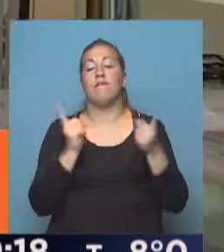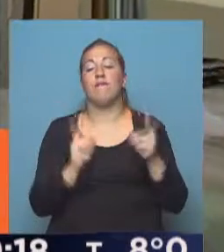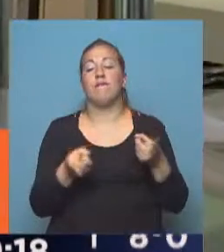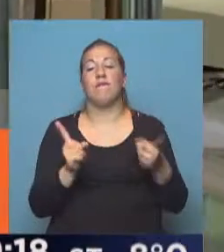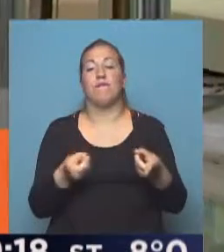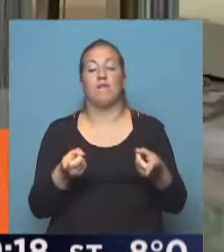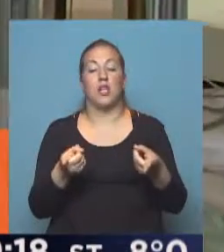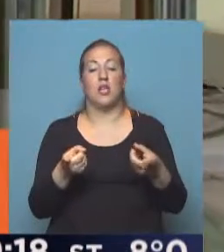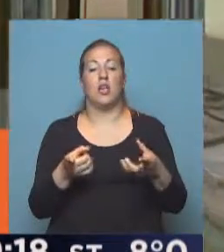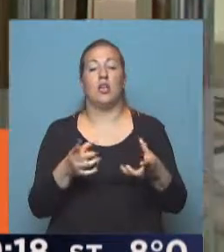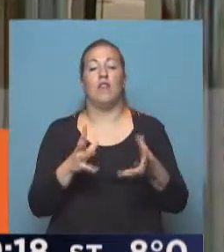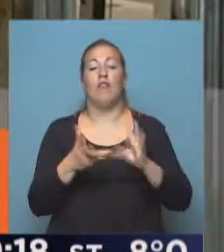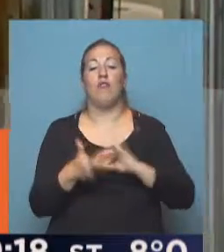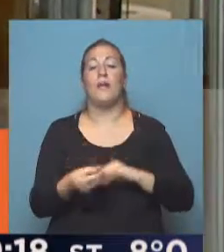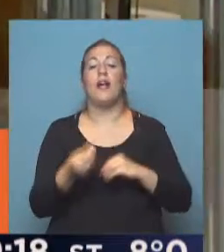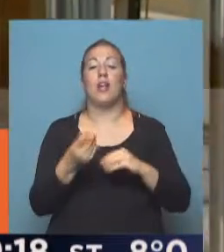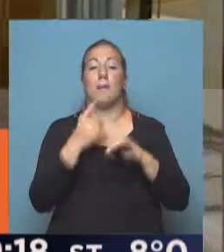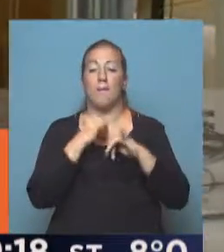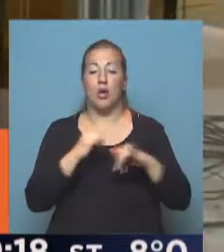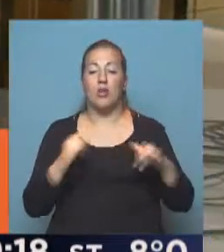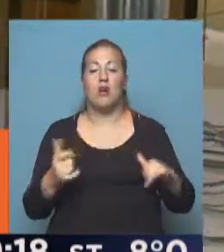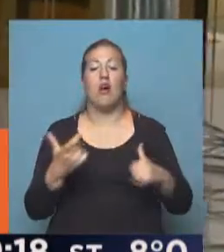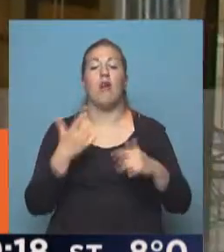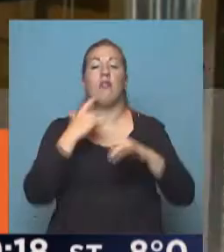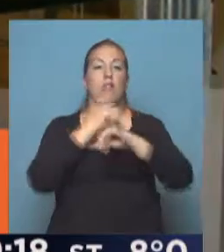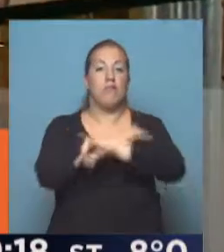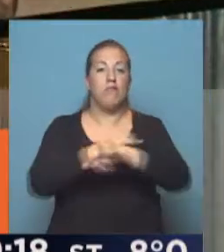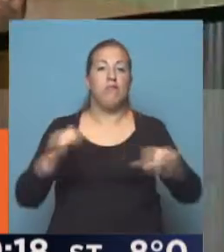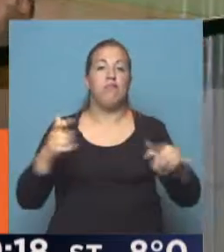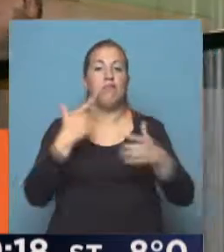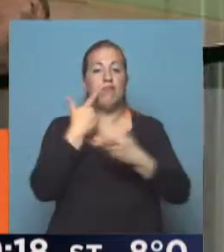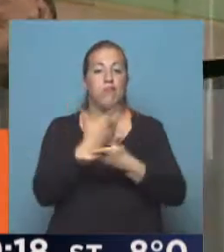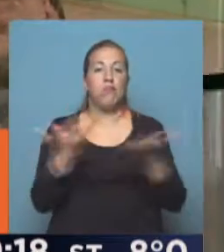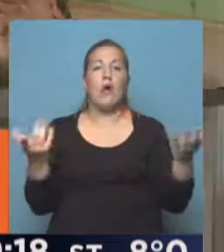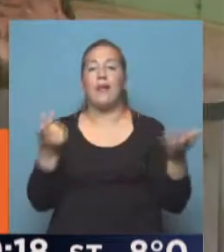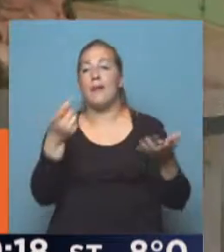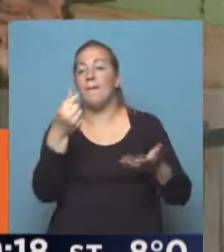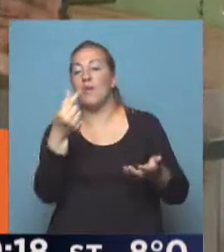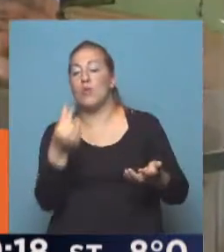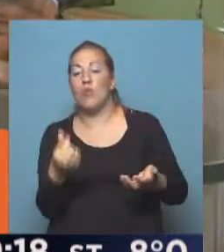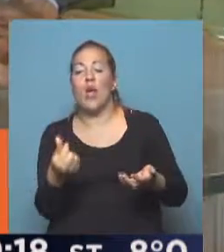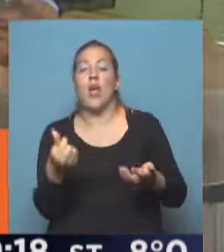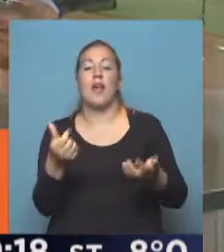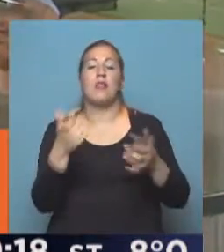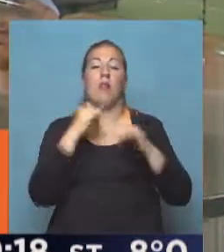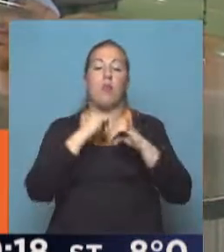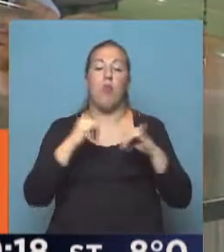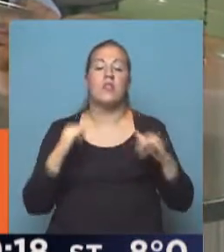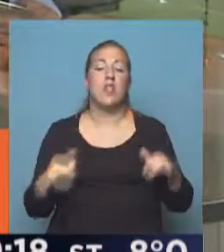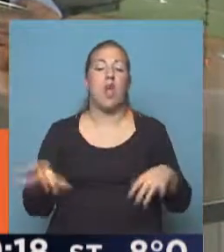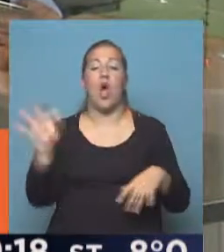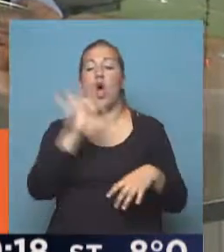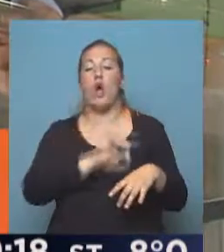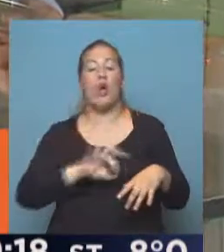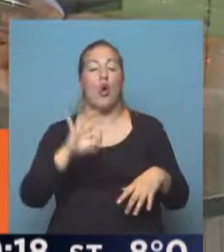el sponsoreo en la difusión mediática en el presupuesto de la publicidad o en el